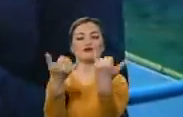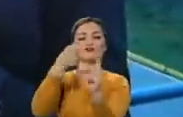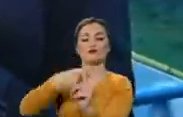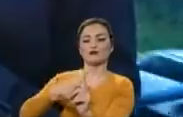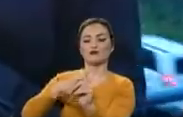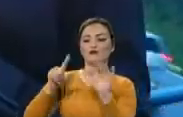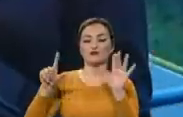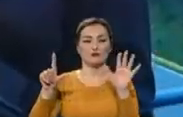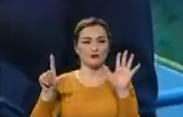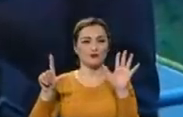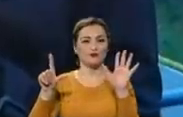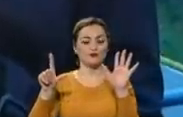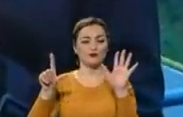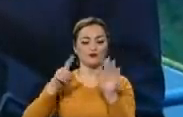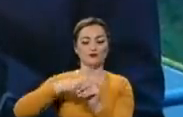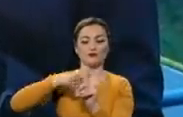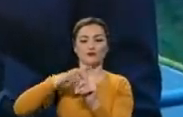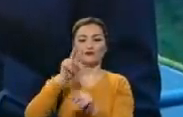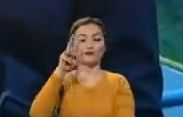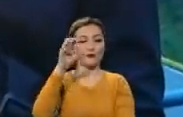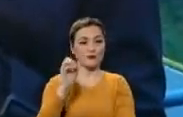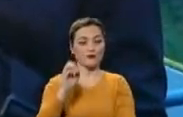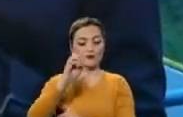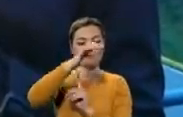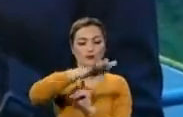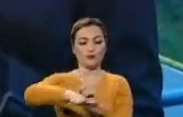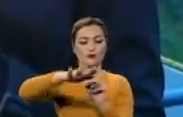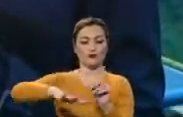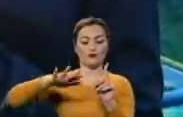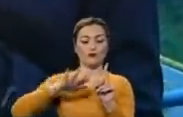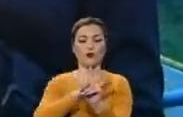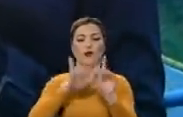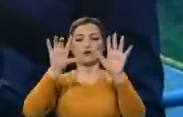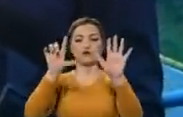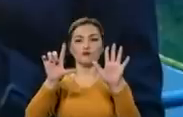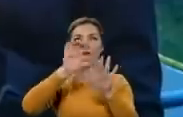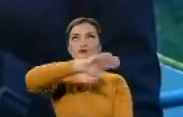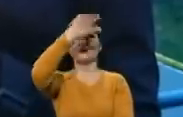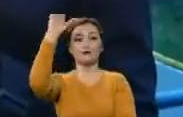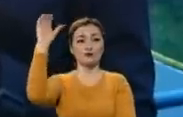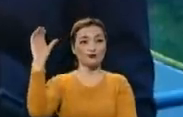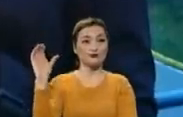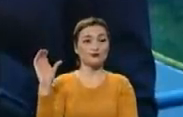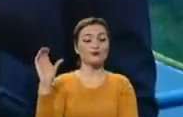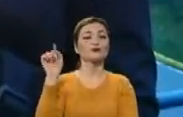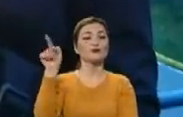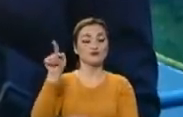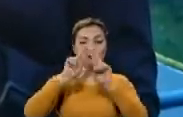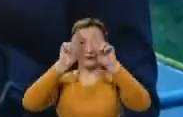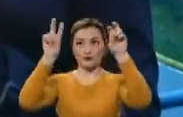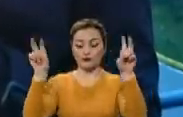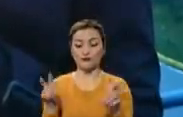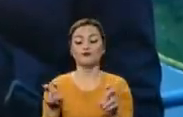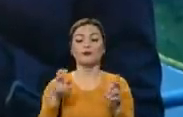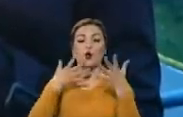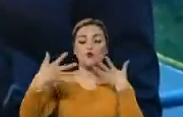mínima de 7, una máxima de 20 y una sensación térmica de 7. El cielo está totalmente nublado, existen